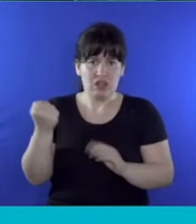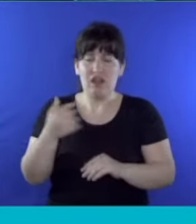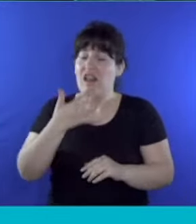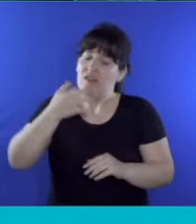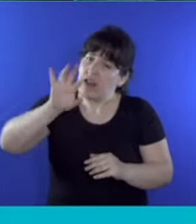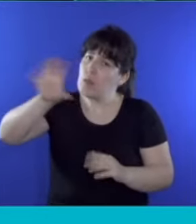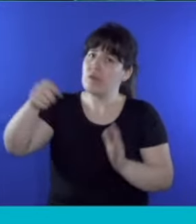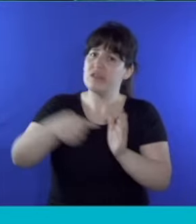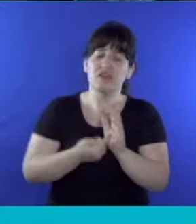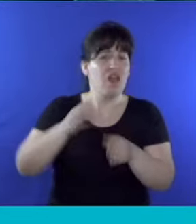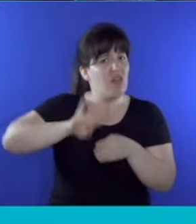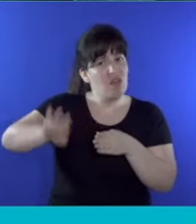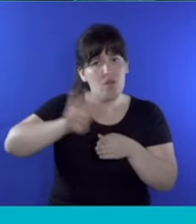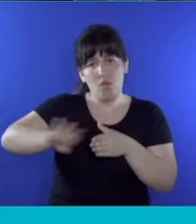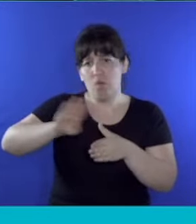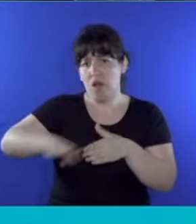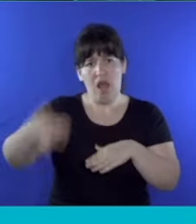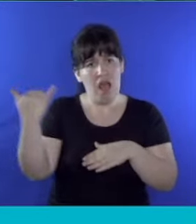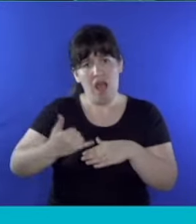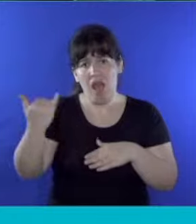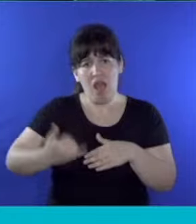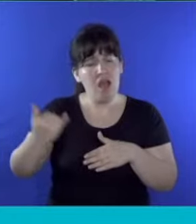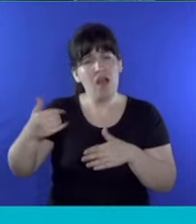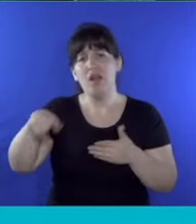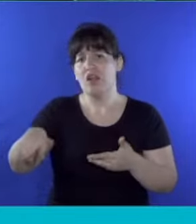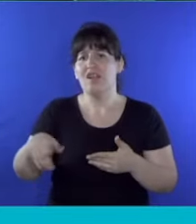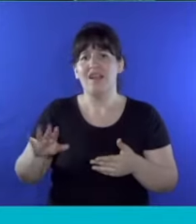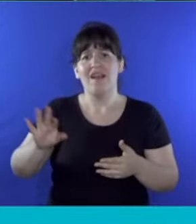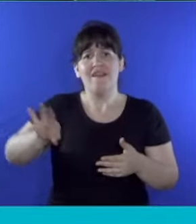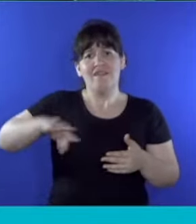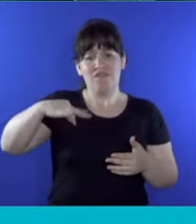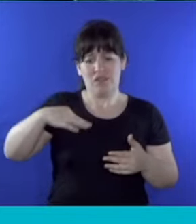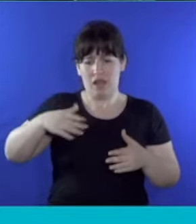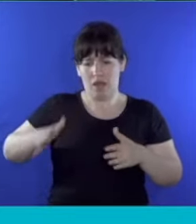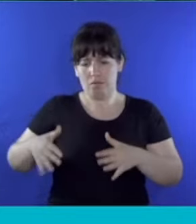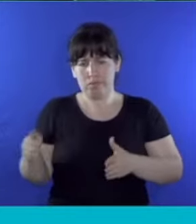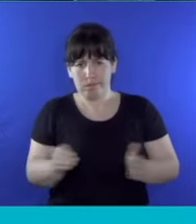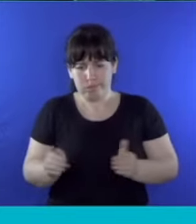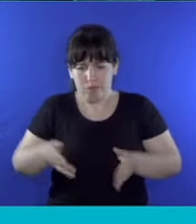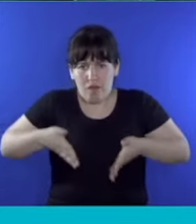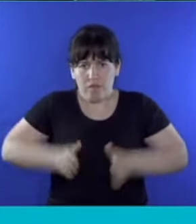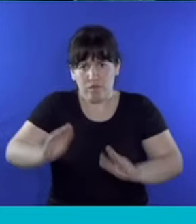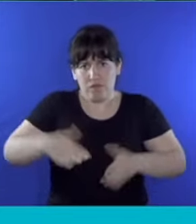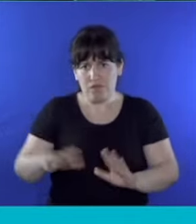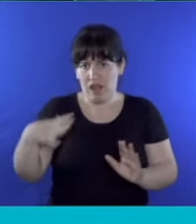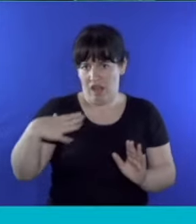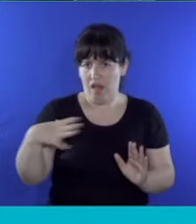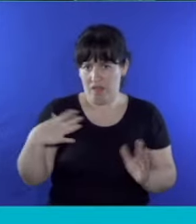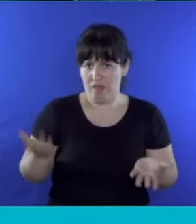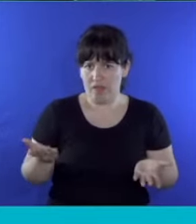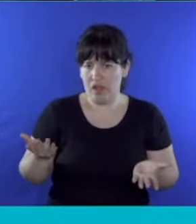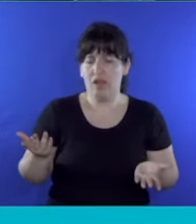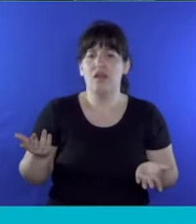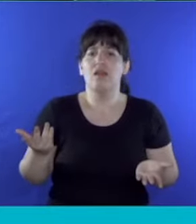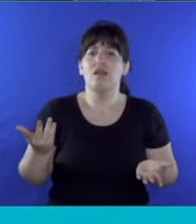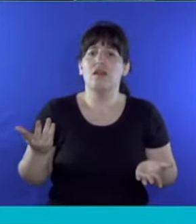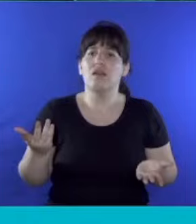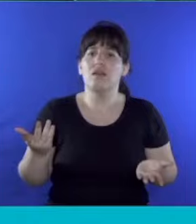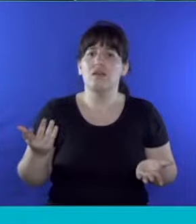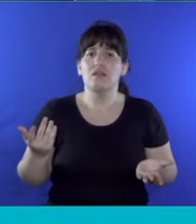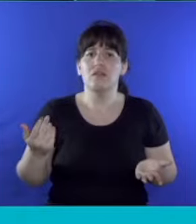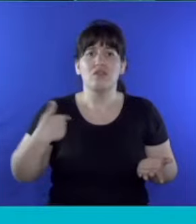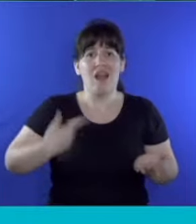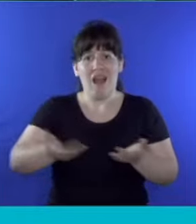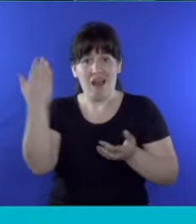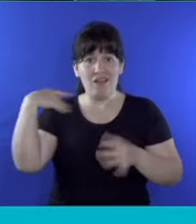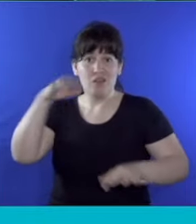tiene una deuda enorme y sigue teniendo una deuda enorme con la vida de los niños por nacer, ni siquiera pudimos en su momento